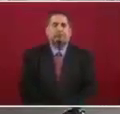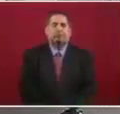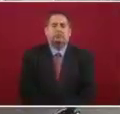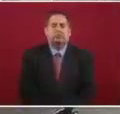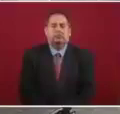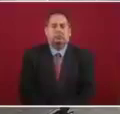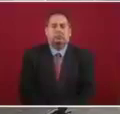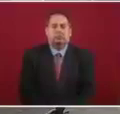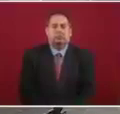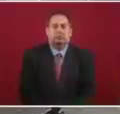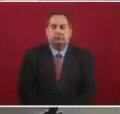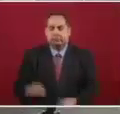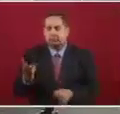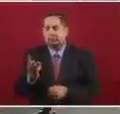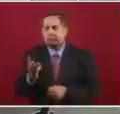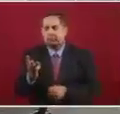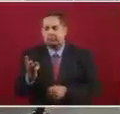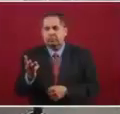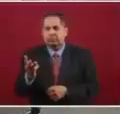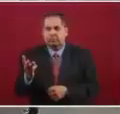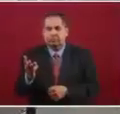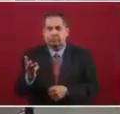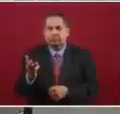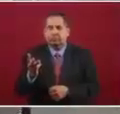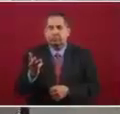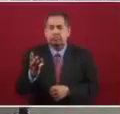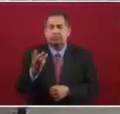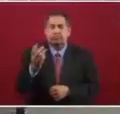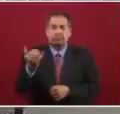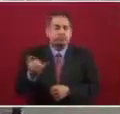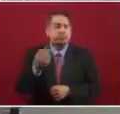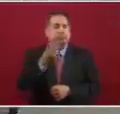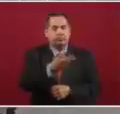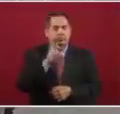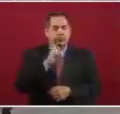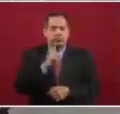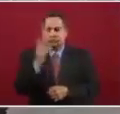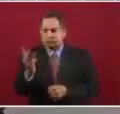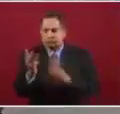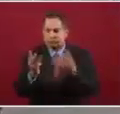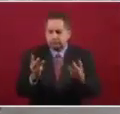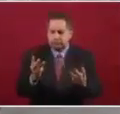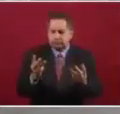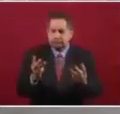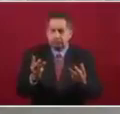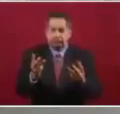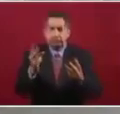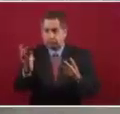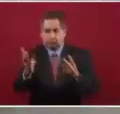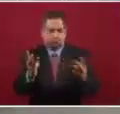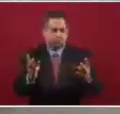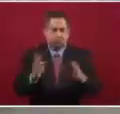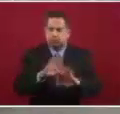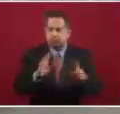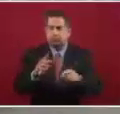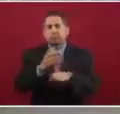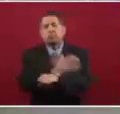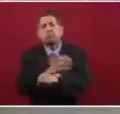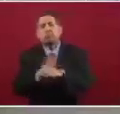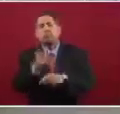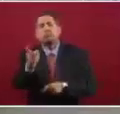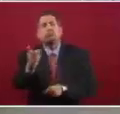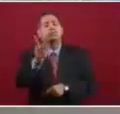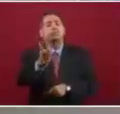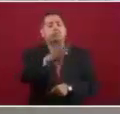dos. El tres y tres mujeres. Allá están las tres. La compañera y dos